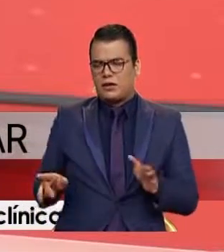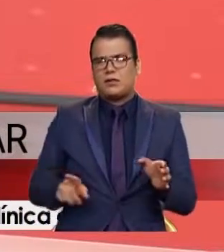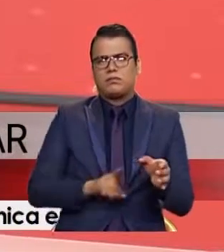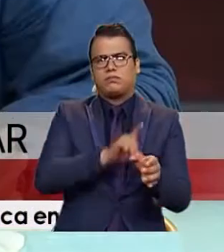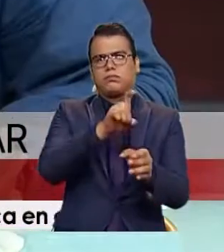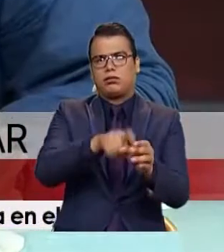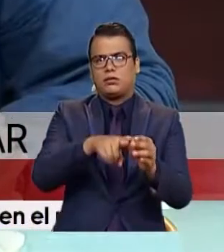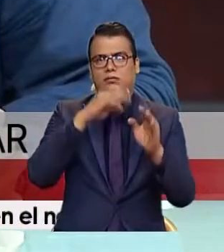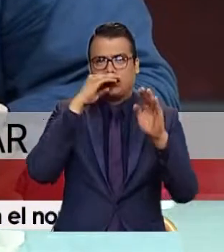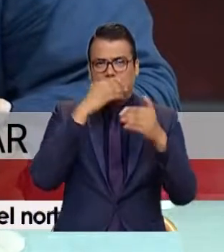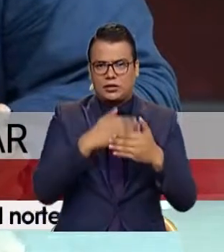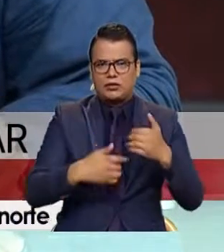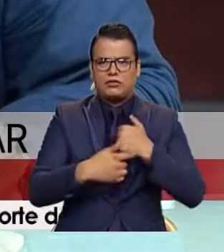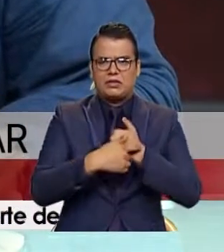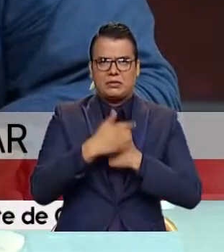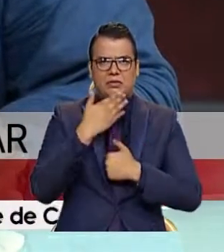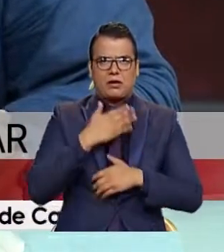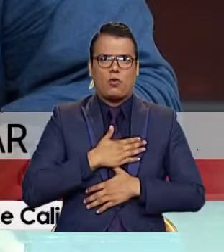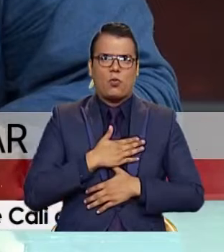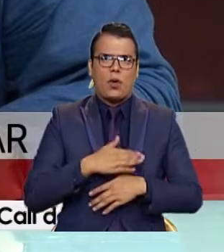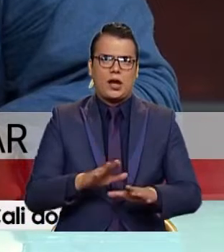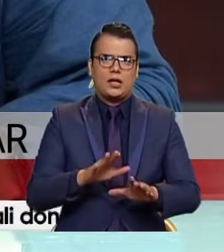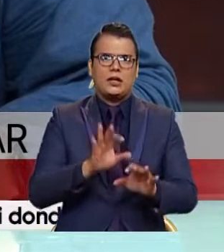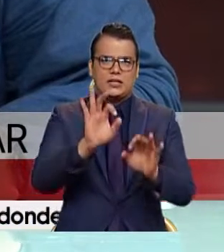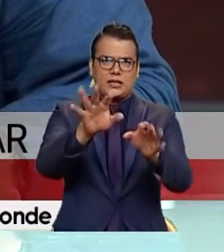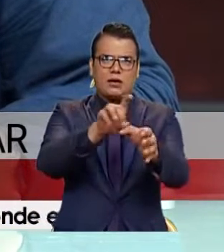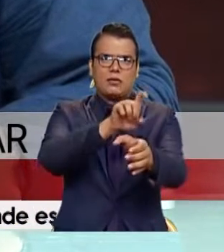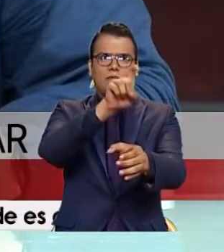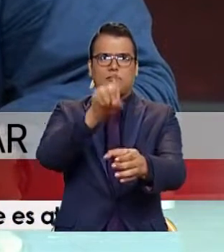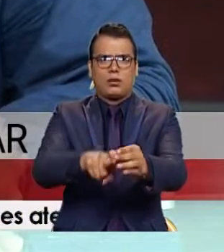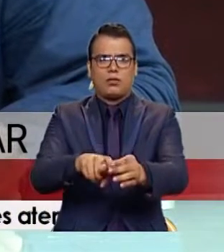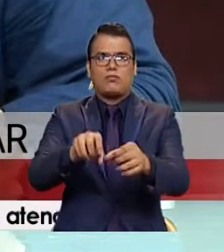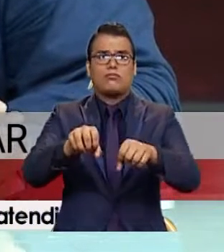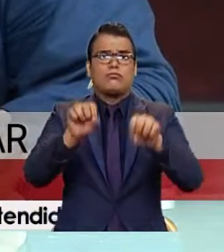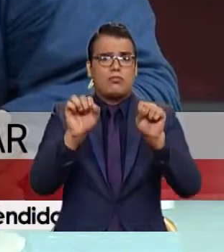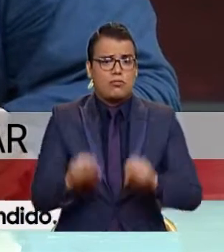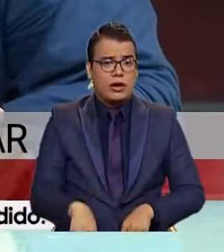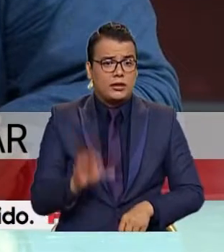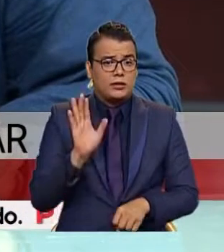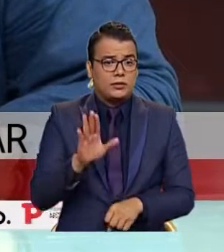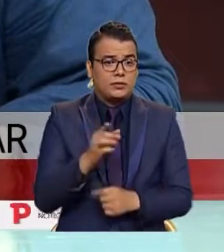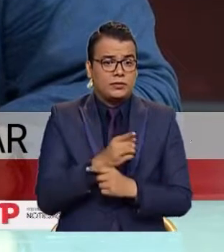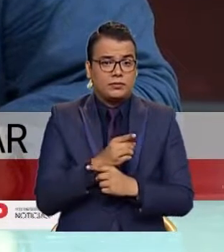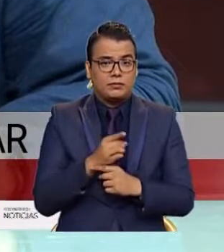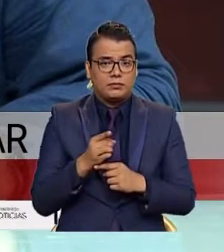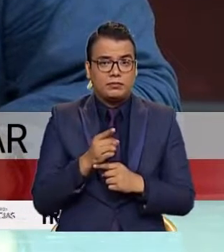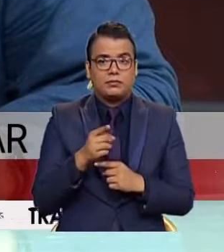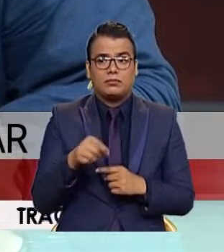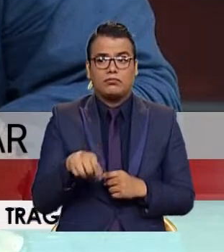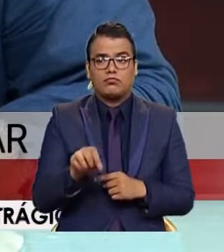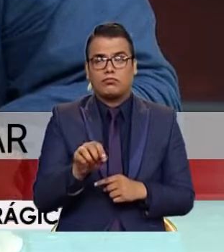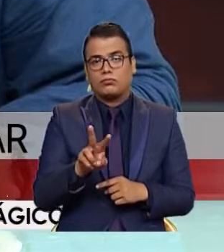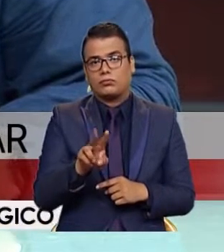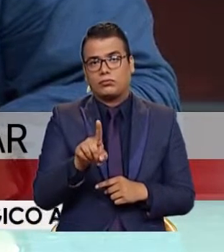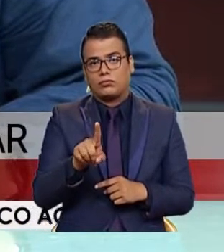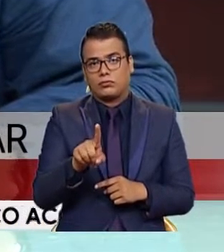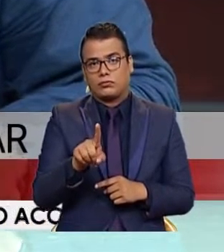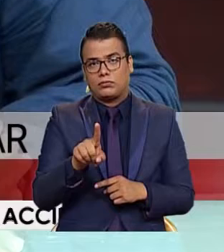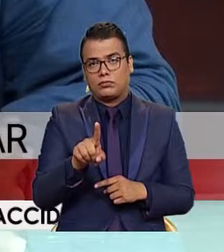niños en cualquier momento puedan entrar a matricularse pero esta semana el día 21